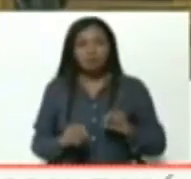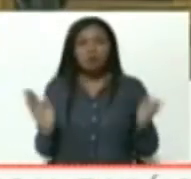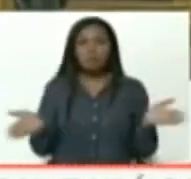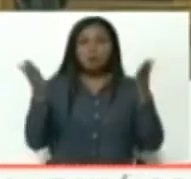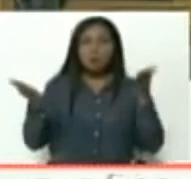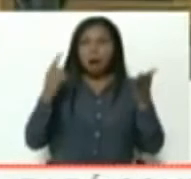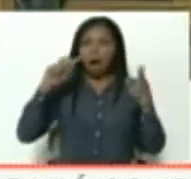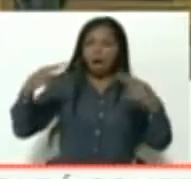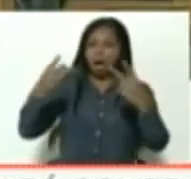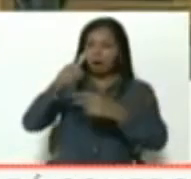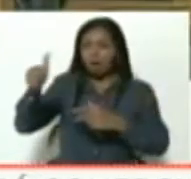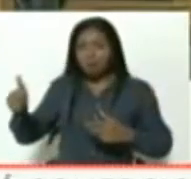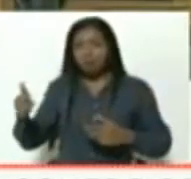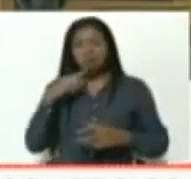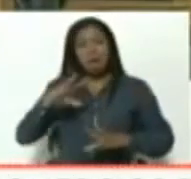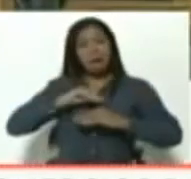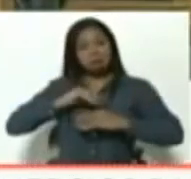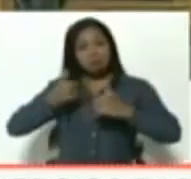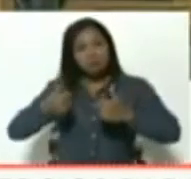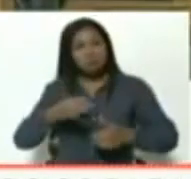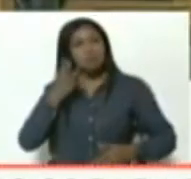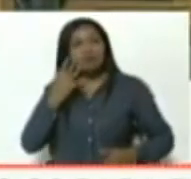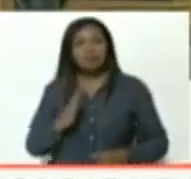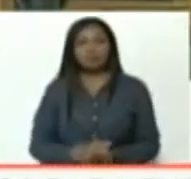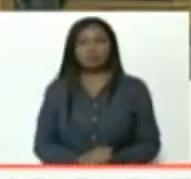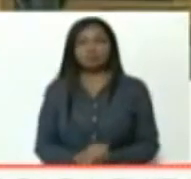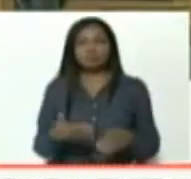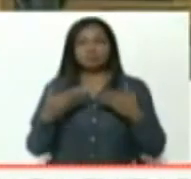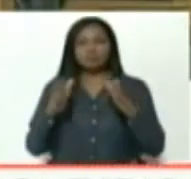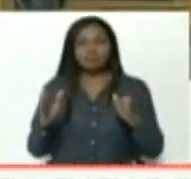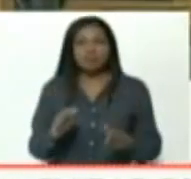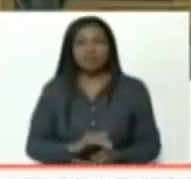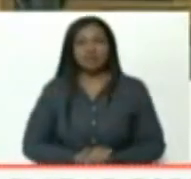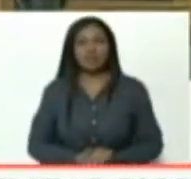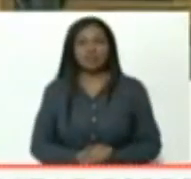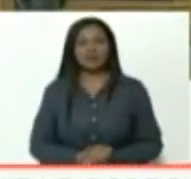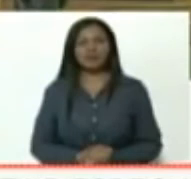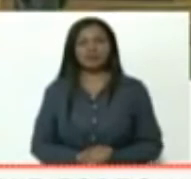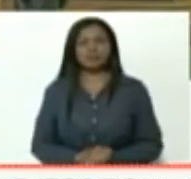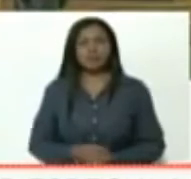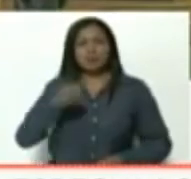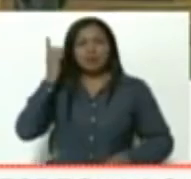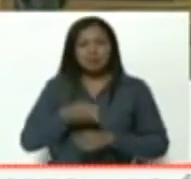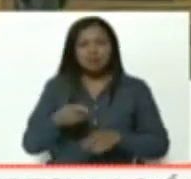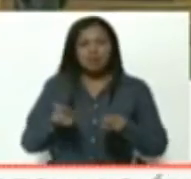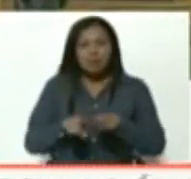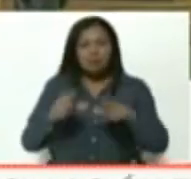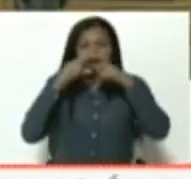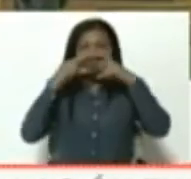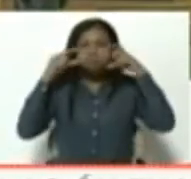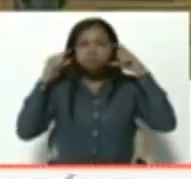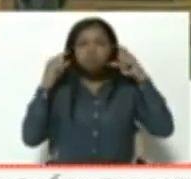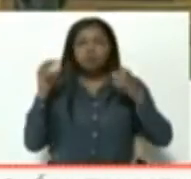entusiasta por las grandes mayorías. Por ejemplo, la disposición obligatoria del uso de mascarillas y